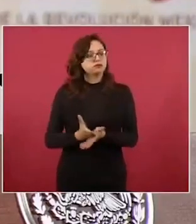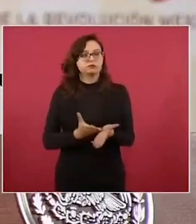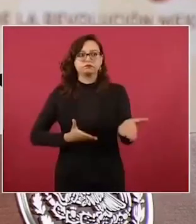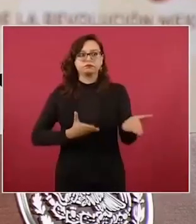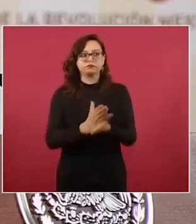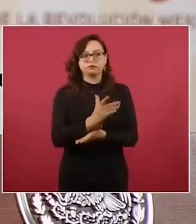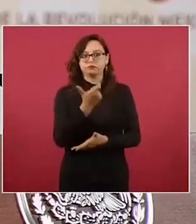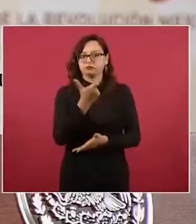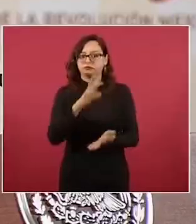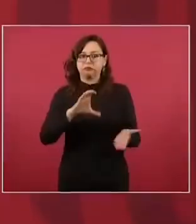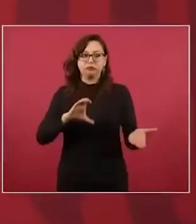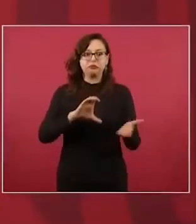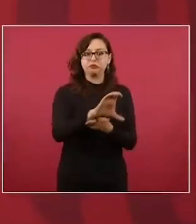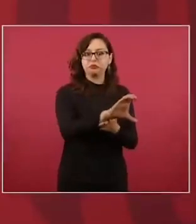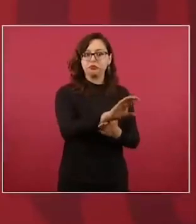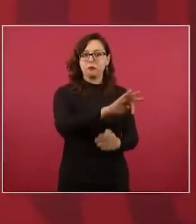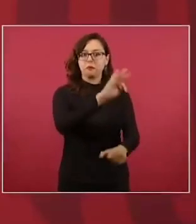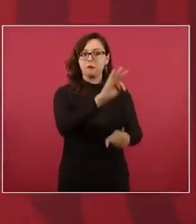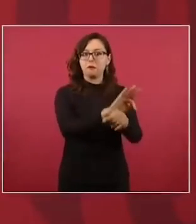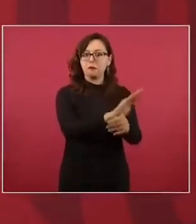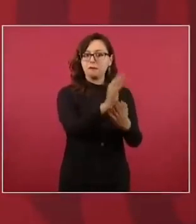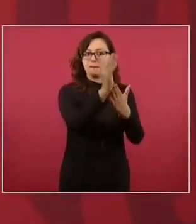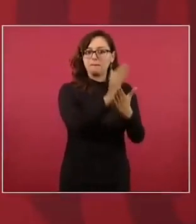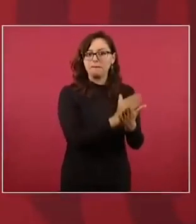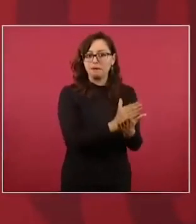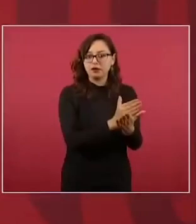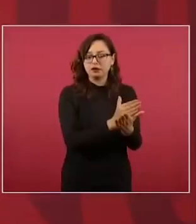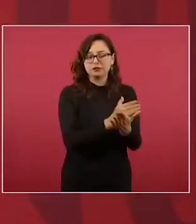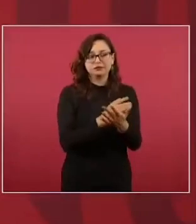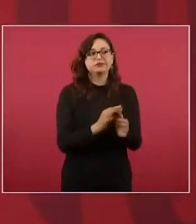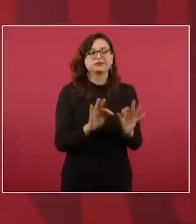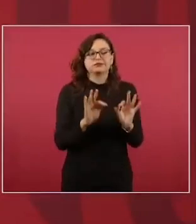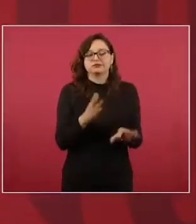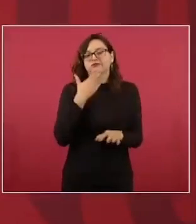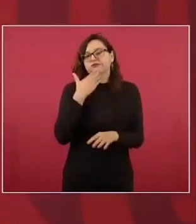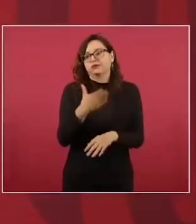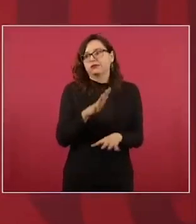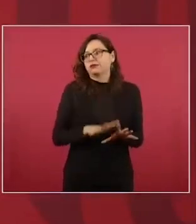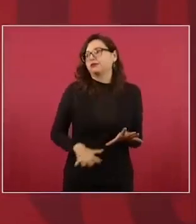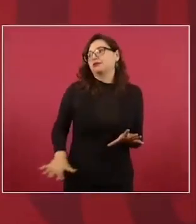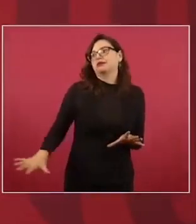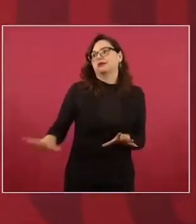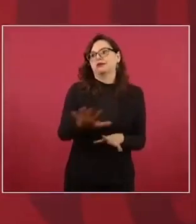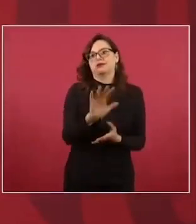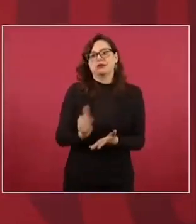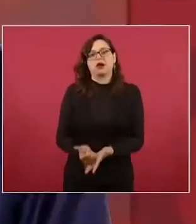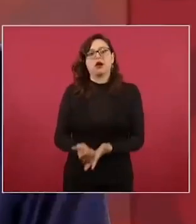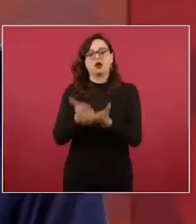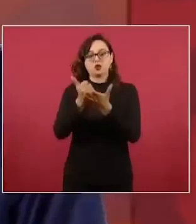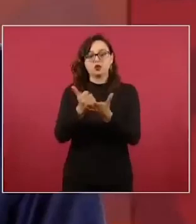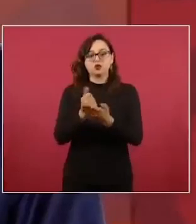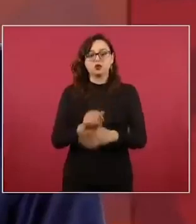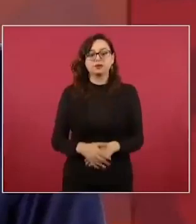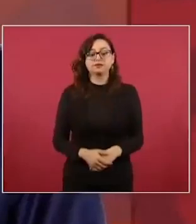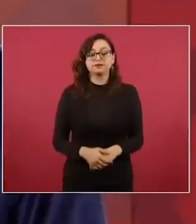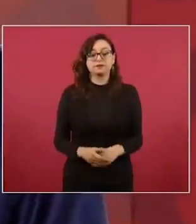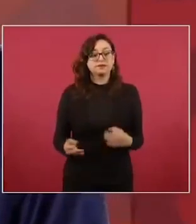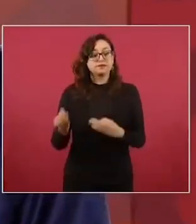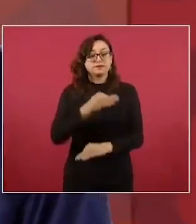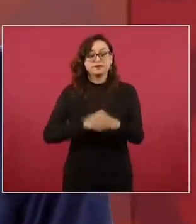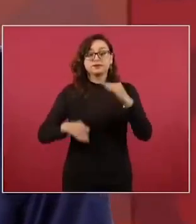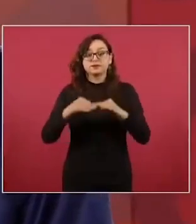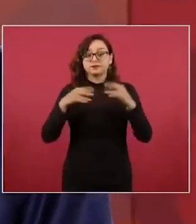y debemos todos recordar, no olvidar